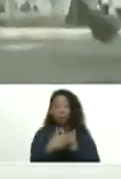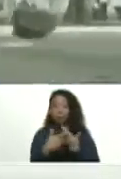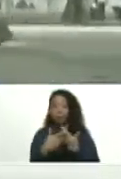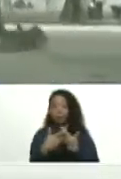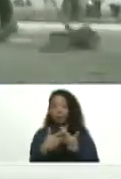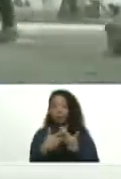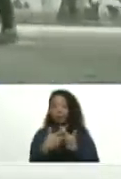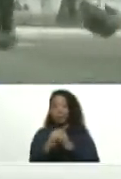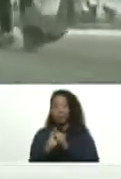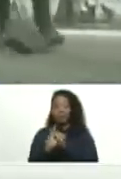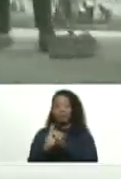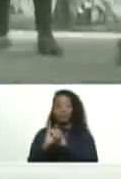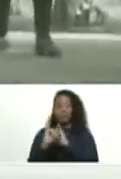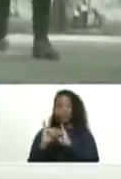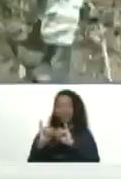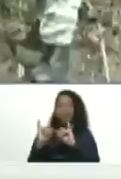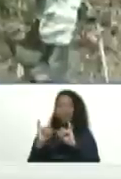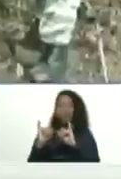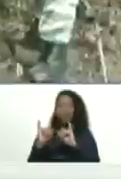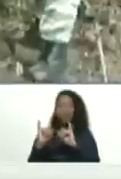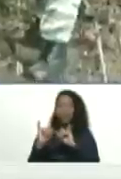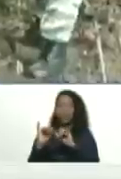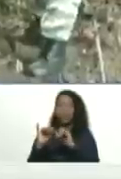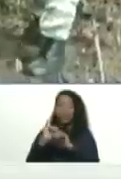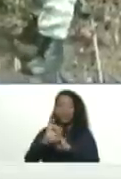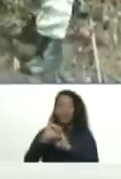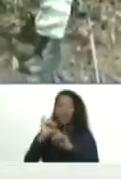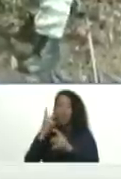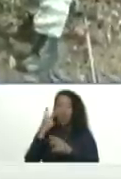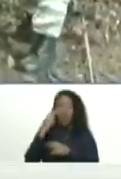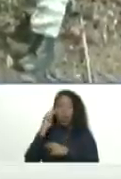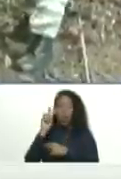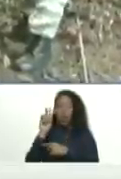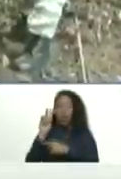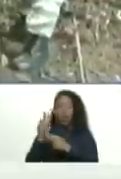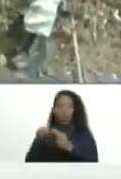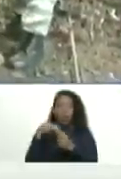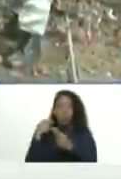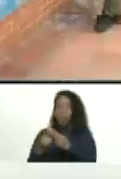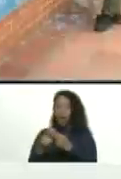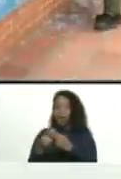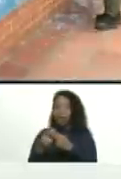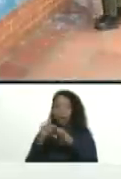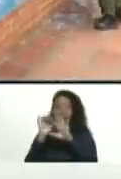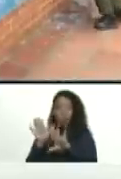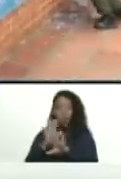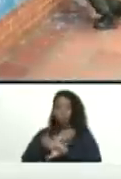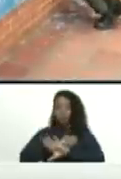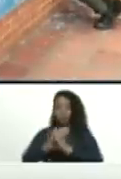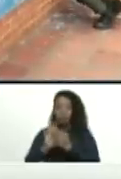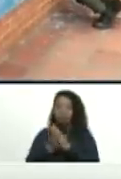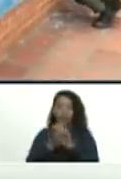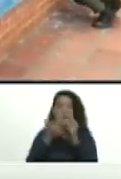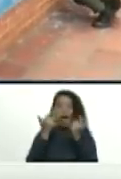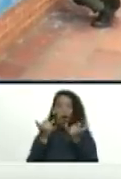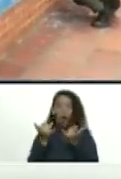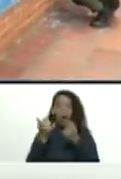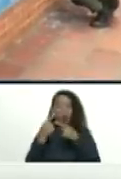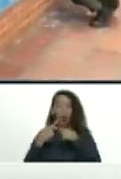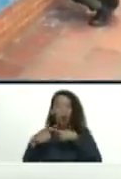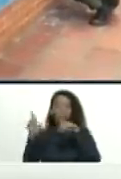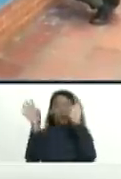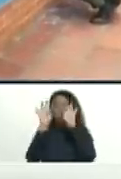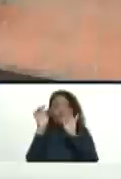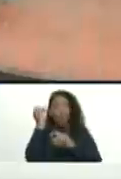hasta luego te fuiste y no te veo más. Eso se acabó, eso pasó. Ahora la forma de gobernar